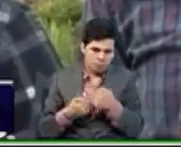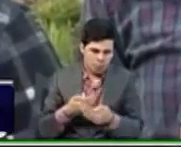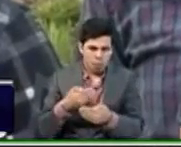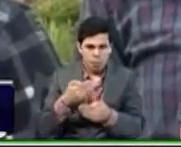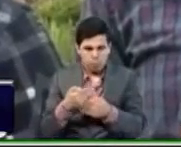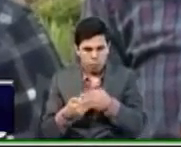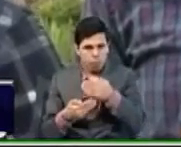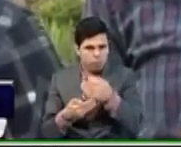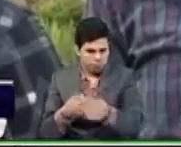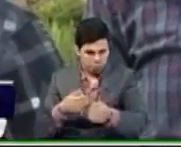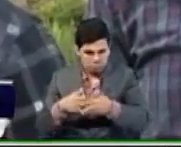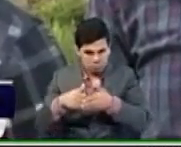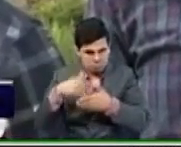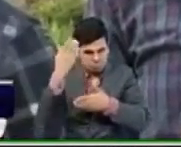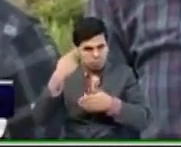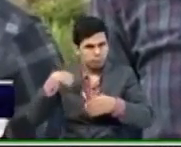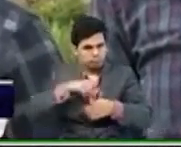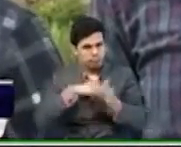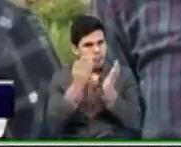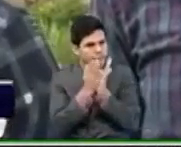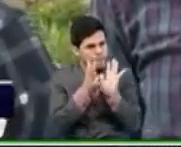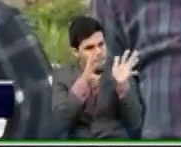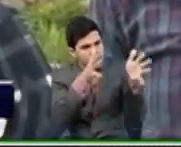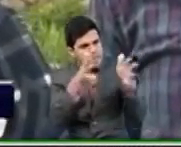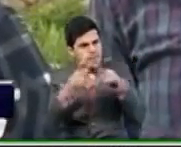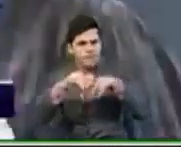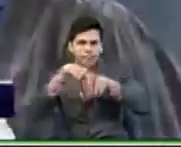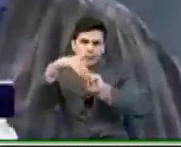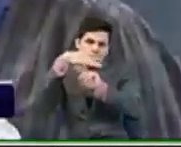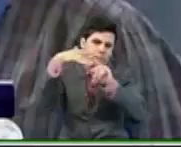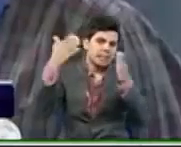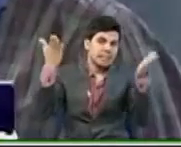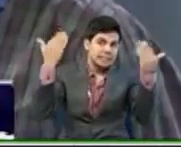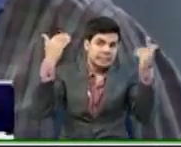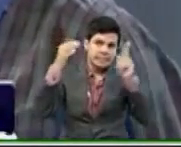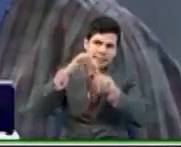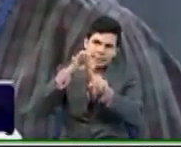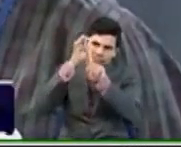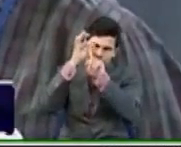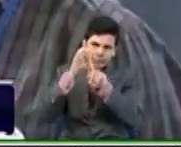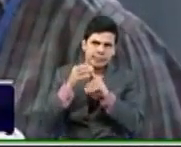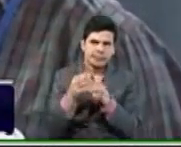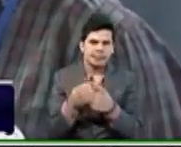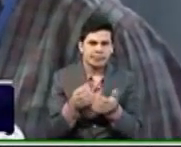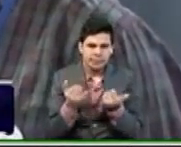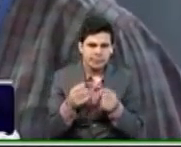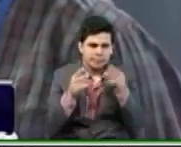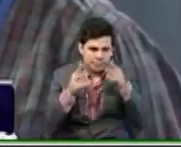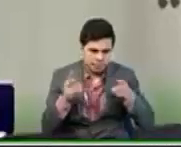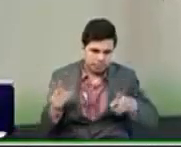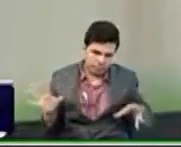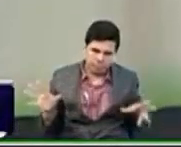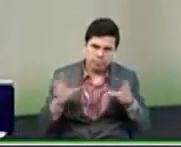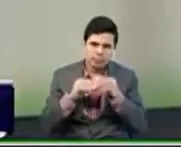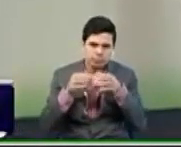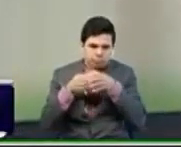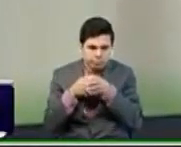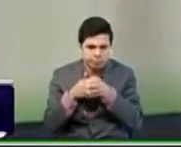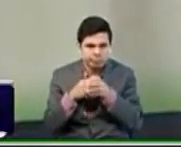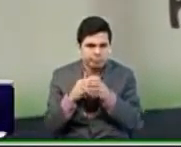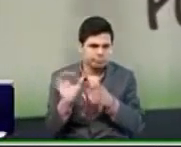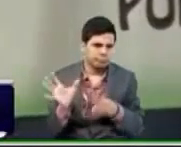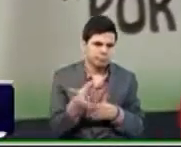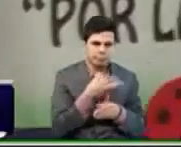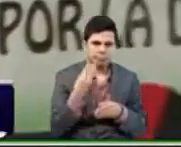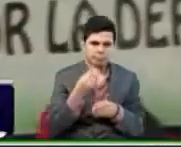comenzar nosotros el tema educativo a través de estas cumbres ambientales es una invitación a que nuestras generaciones próximas,